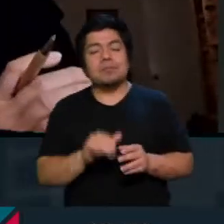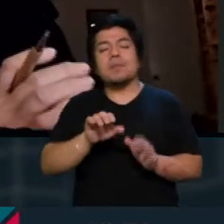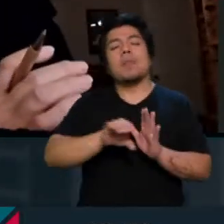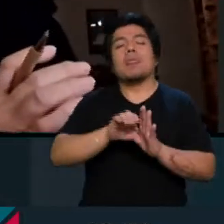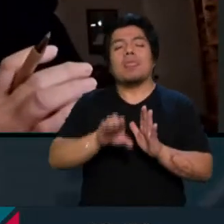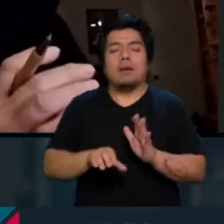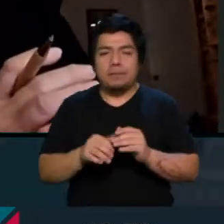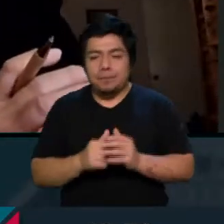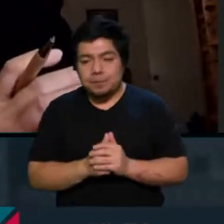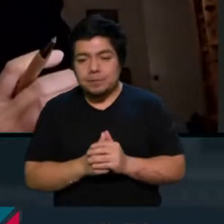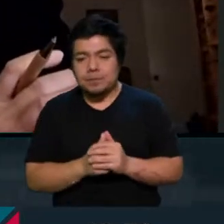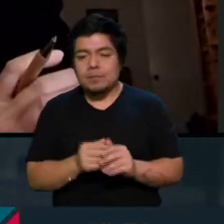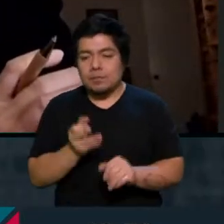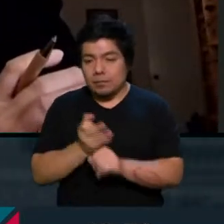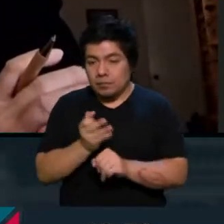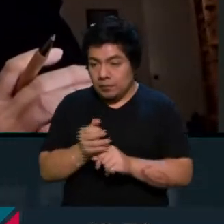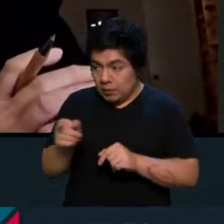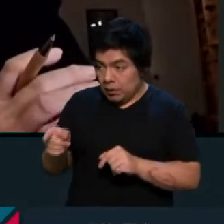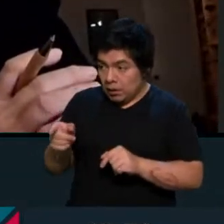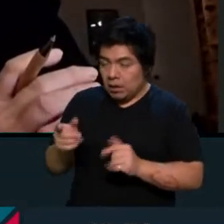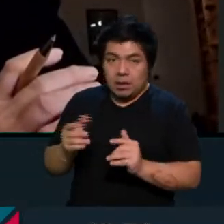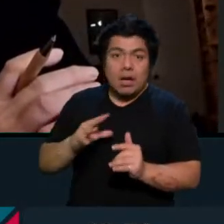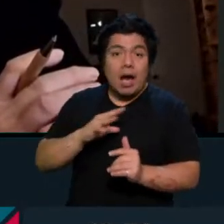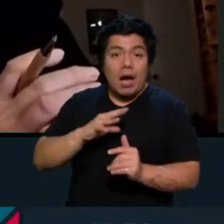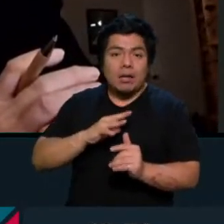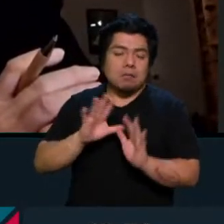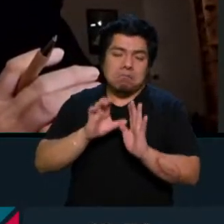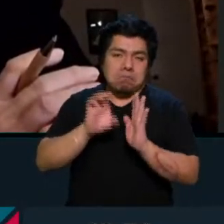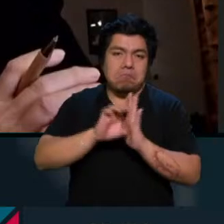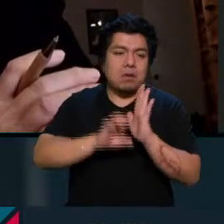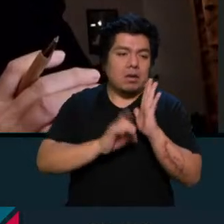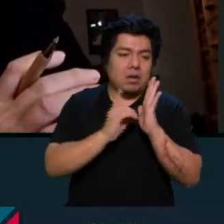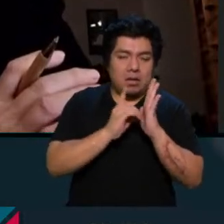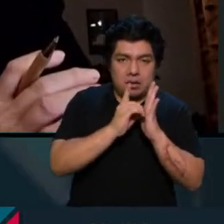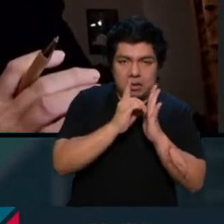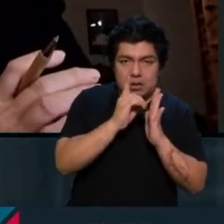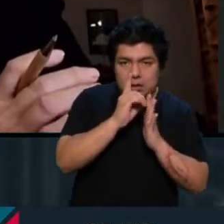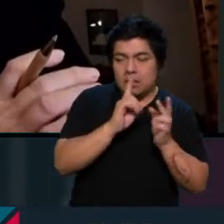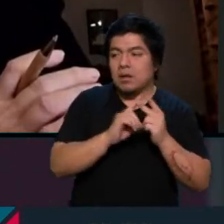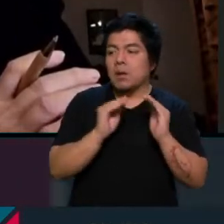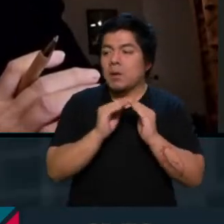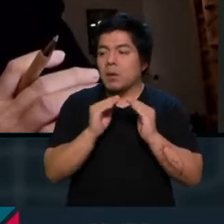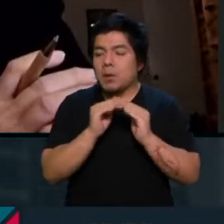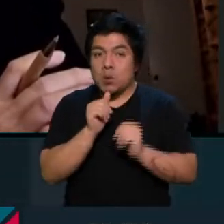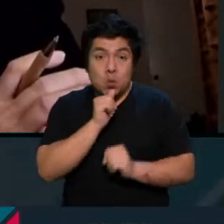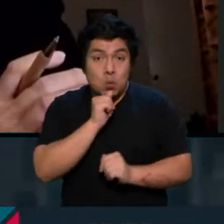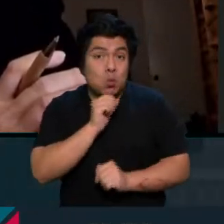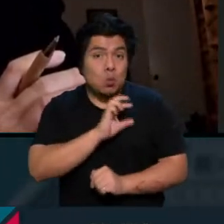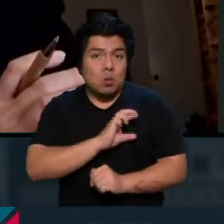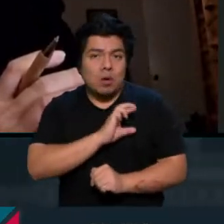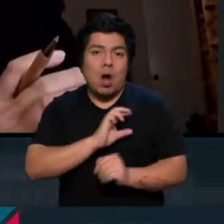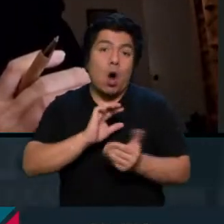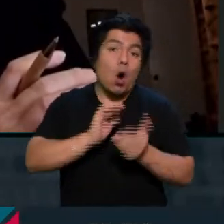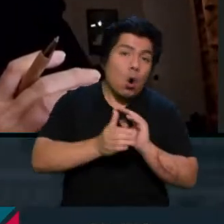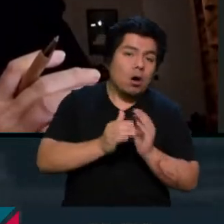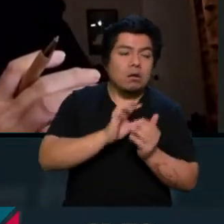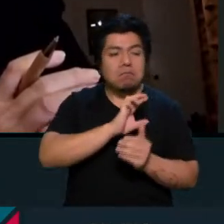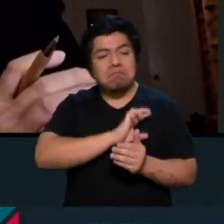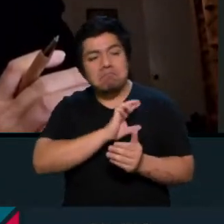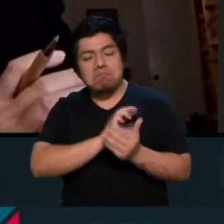digamos que quienes todavía tienen sus departamentos o casas que no los rentan o siguen rentando a un